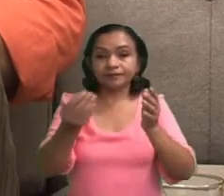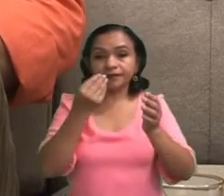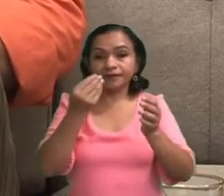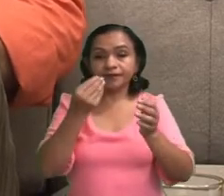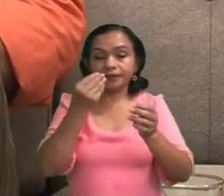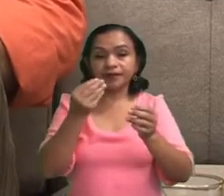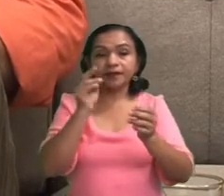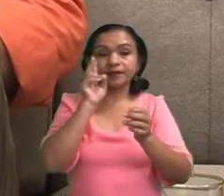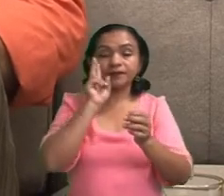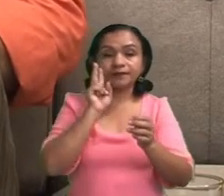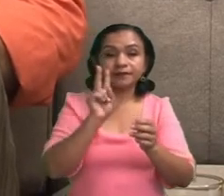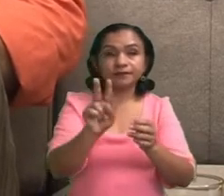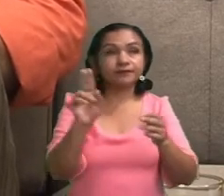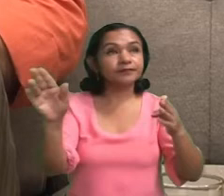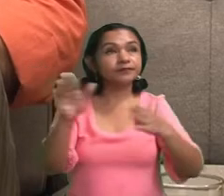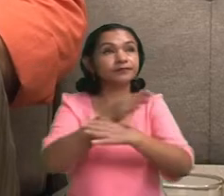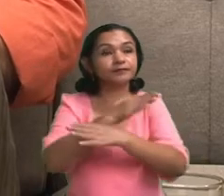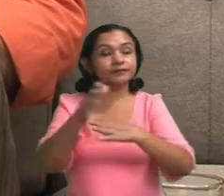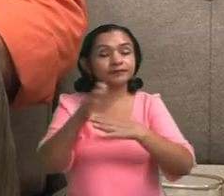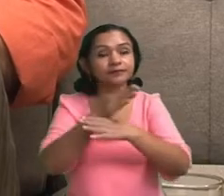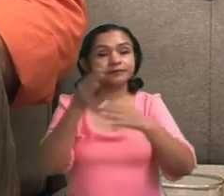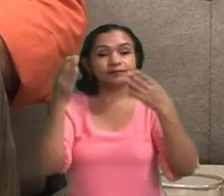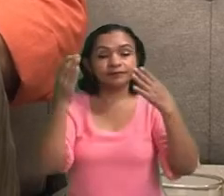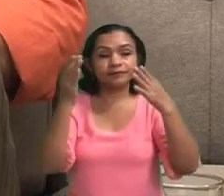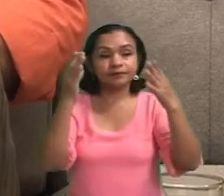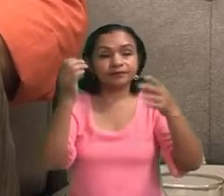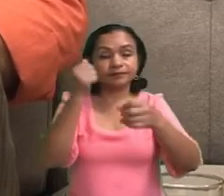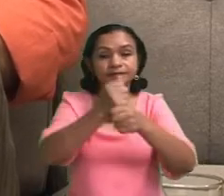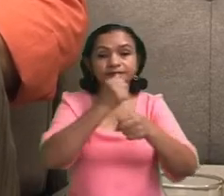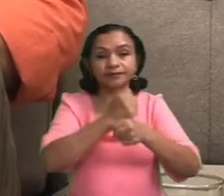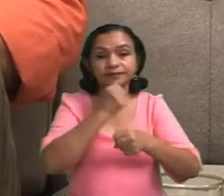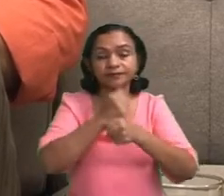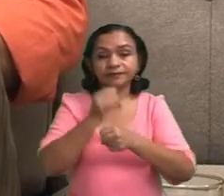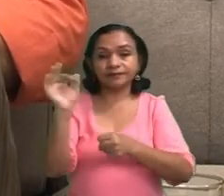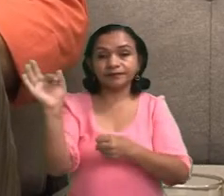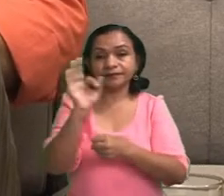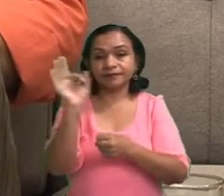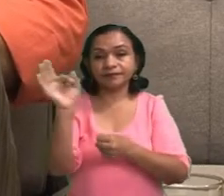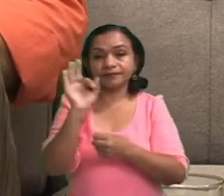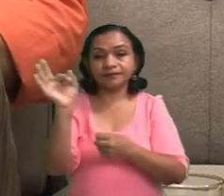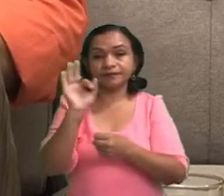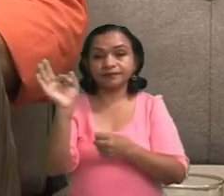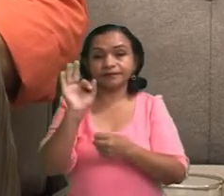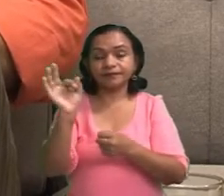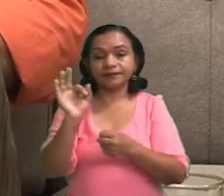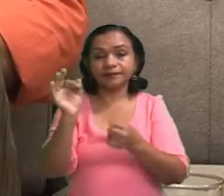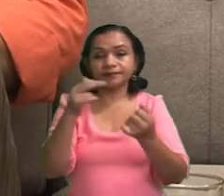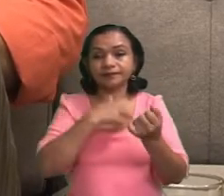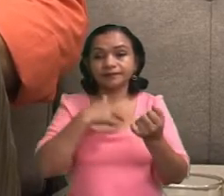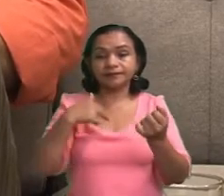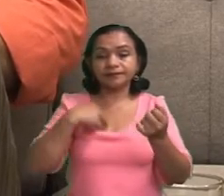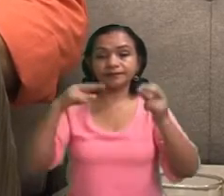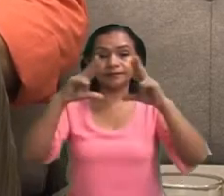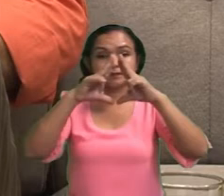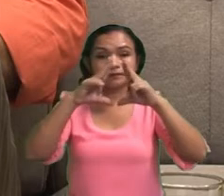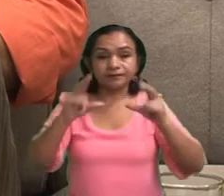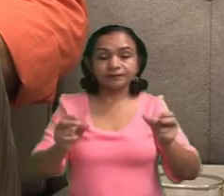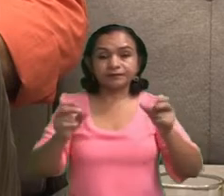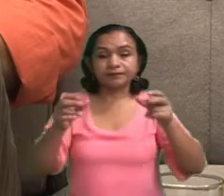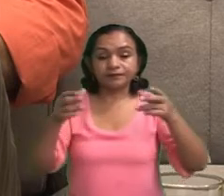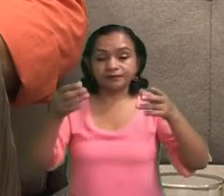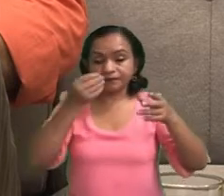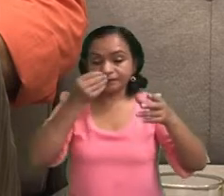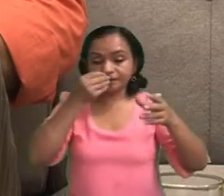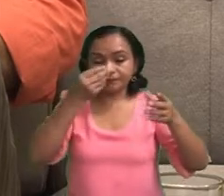vos ves entonces en los distintos rubros productivos que conforman el plato del nicaragüense, la canasta básica